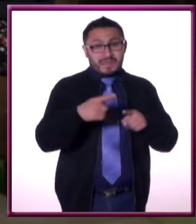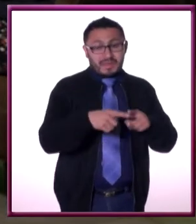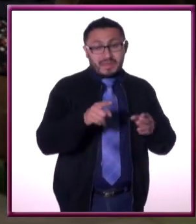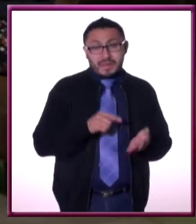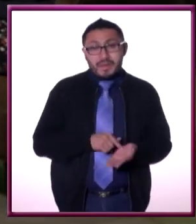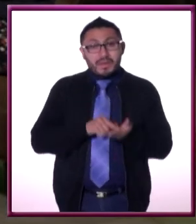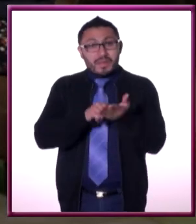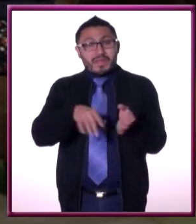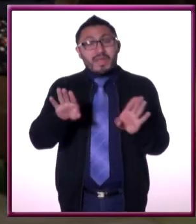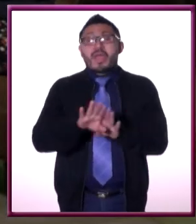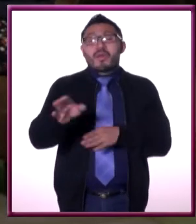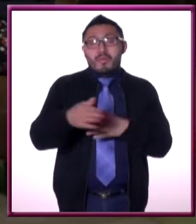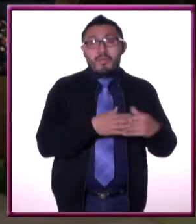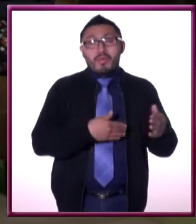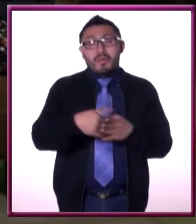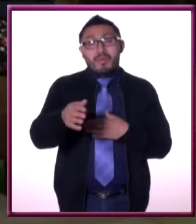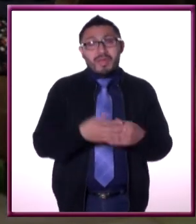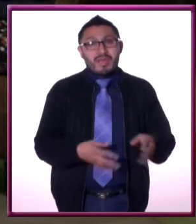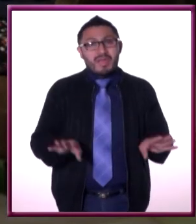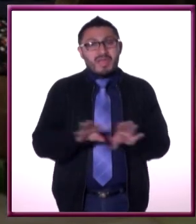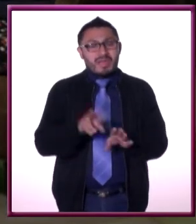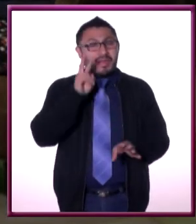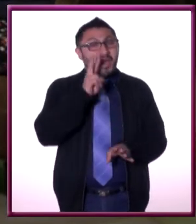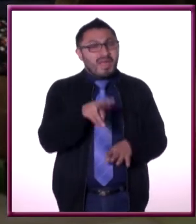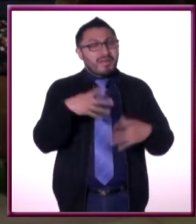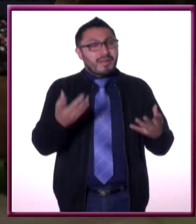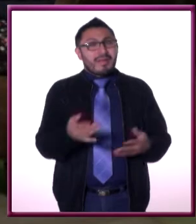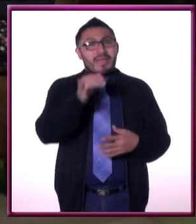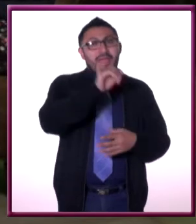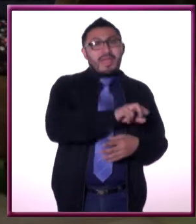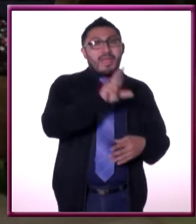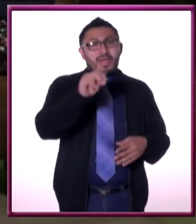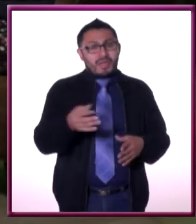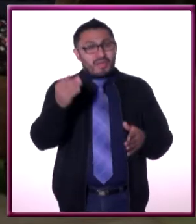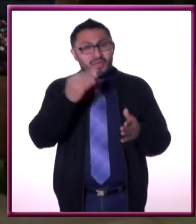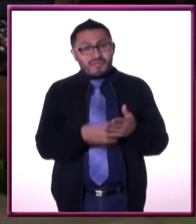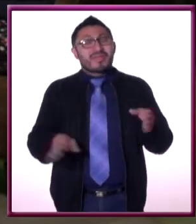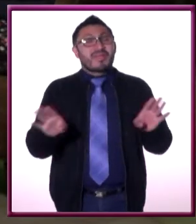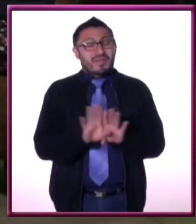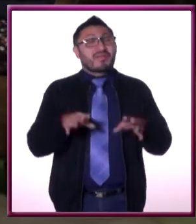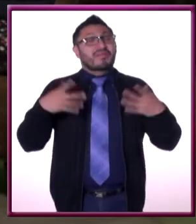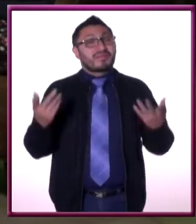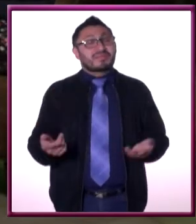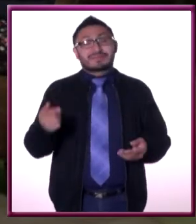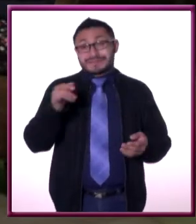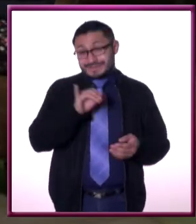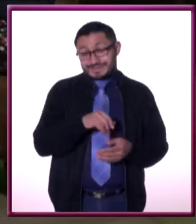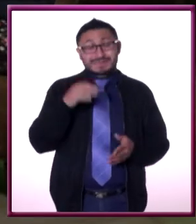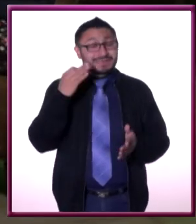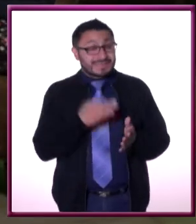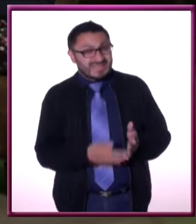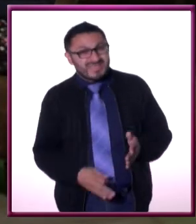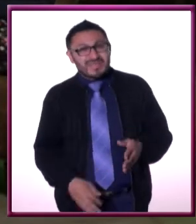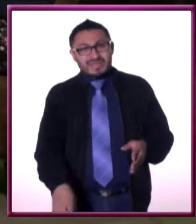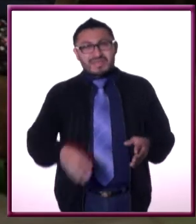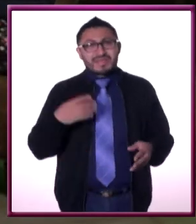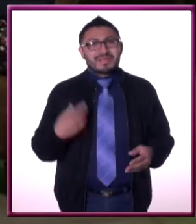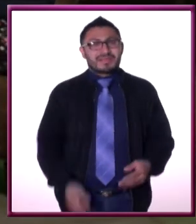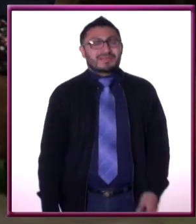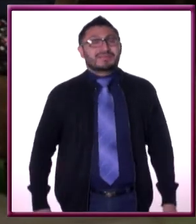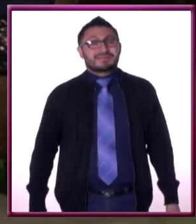pues, de vanguardia. Esto, ¿cómo ven ustedes? ¿Está dándose falta más en nuestro país? Sí, pues de